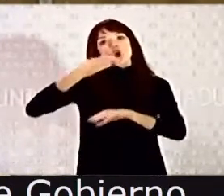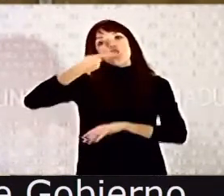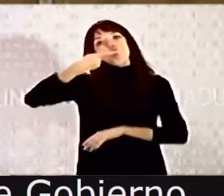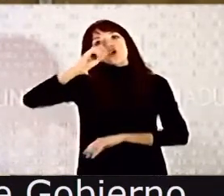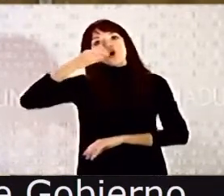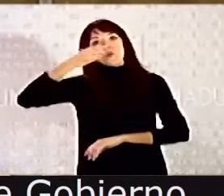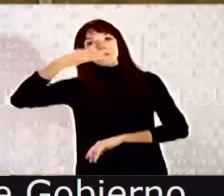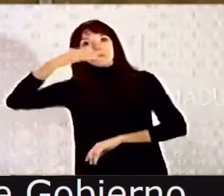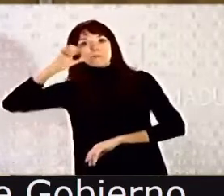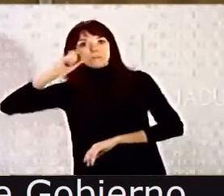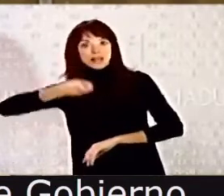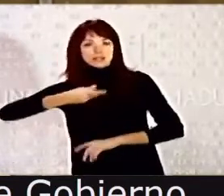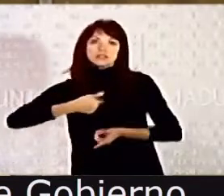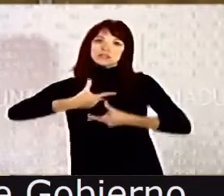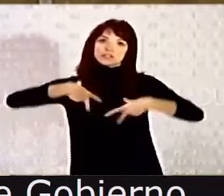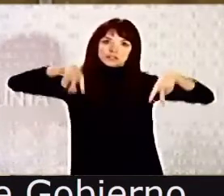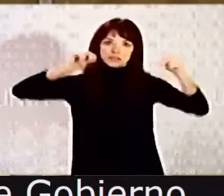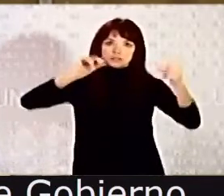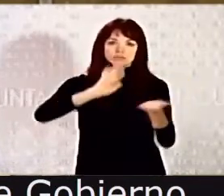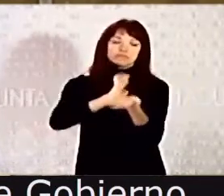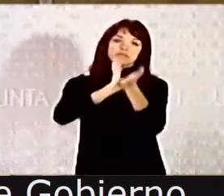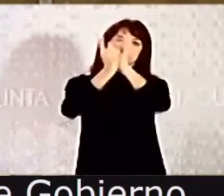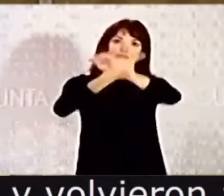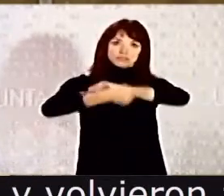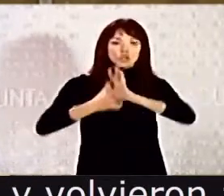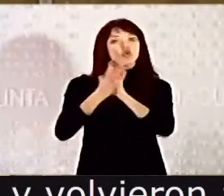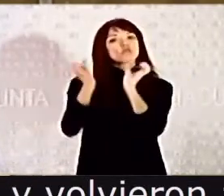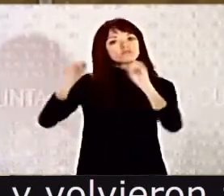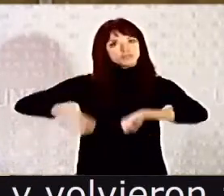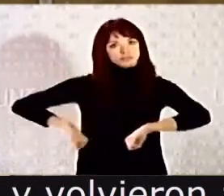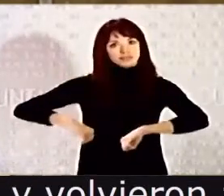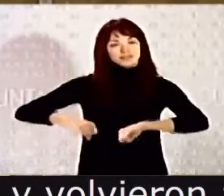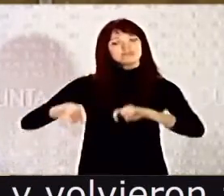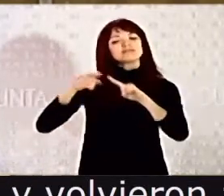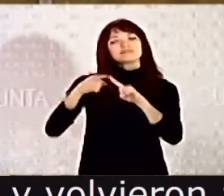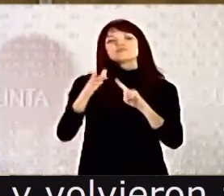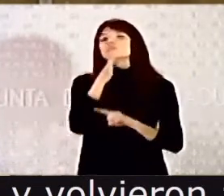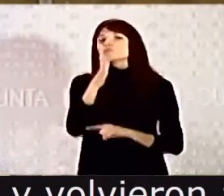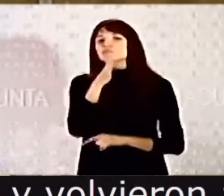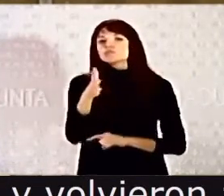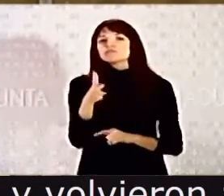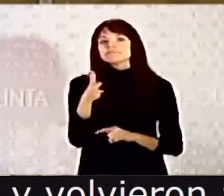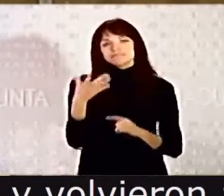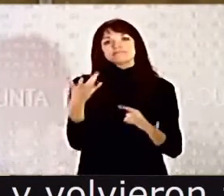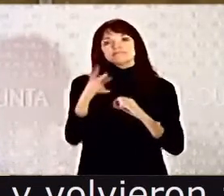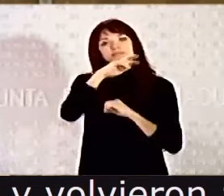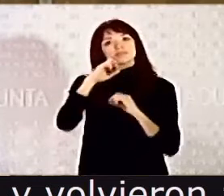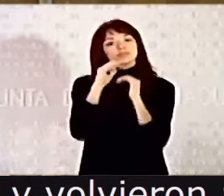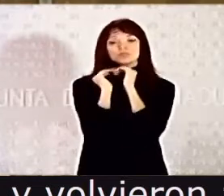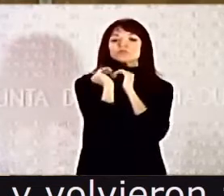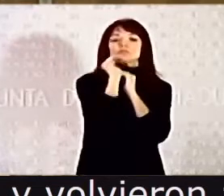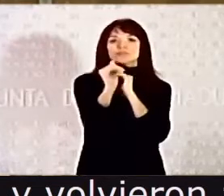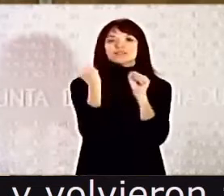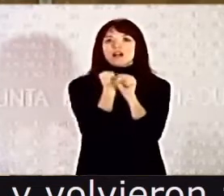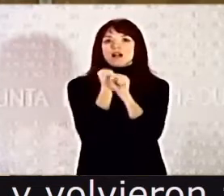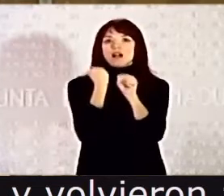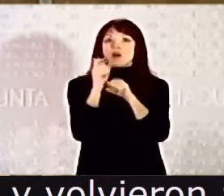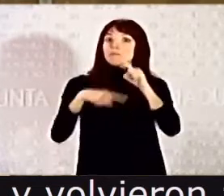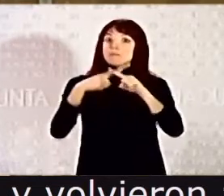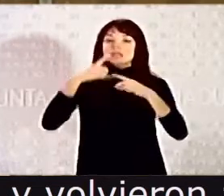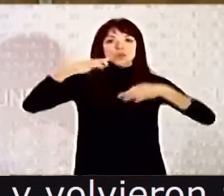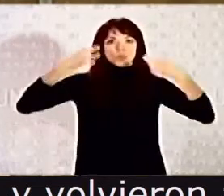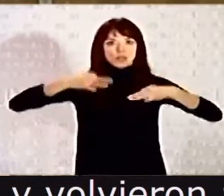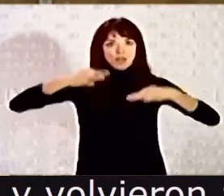un convenio que no solo dé estabilidad a los trabajadores, sino que da seguridad en este servicio público que se